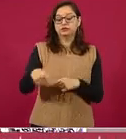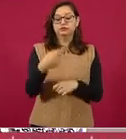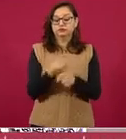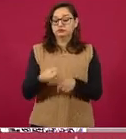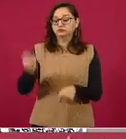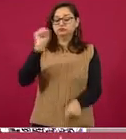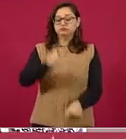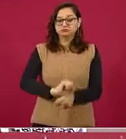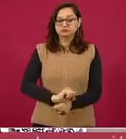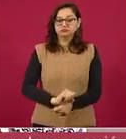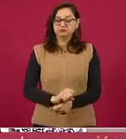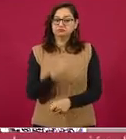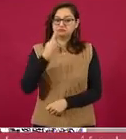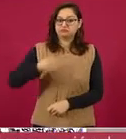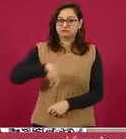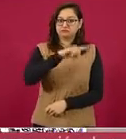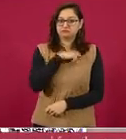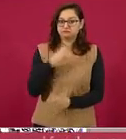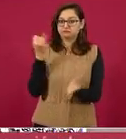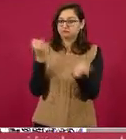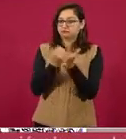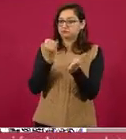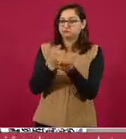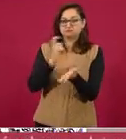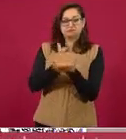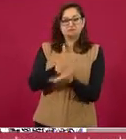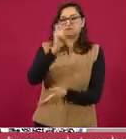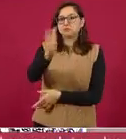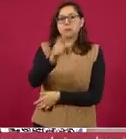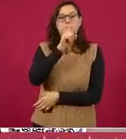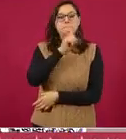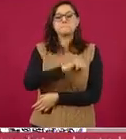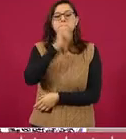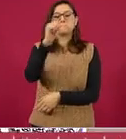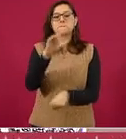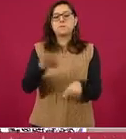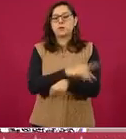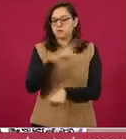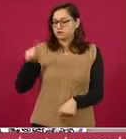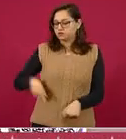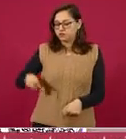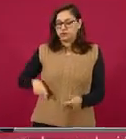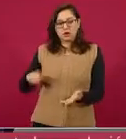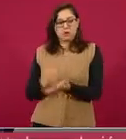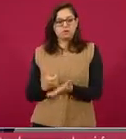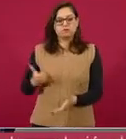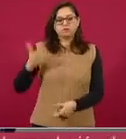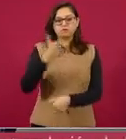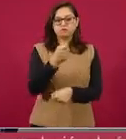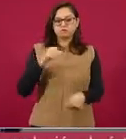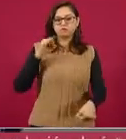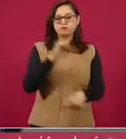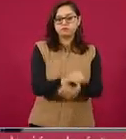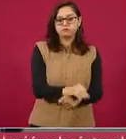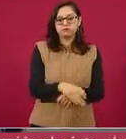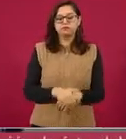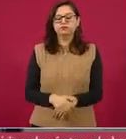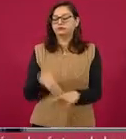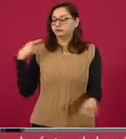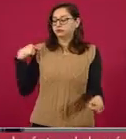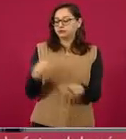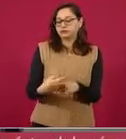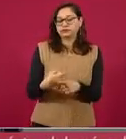gasolina regular, por eso el precio promedio de la gasolina la semana pasada estuvo en 21 pesos con